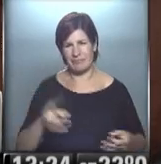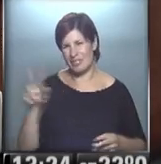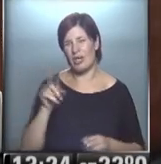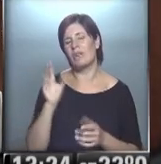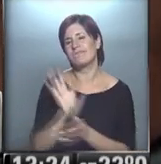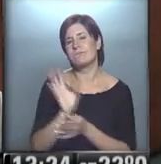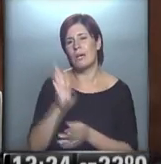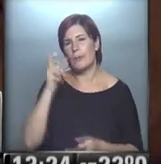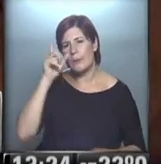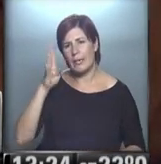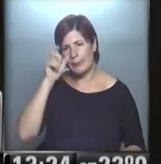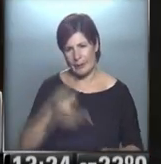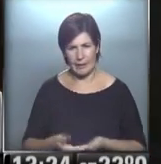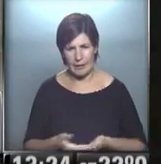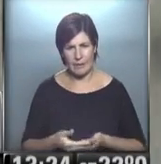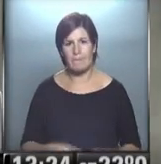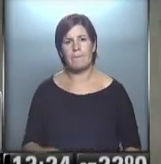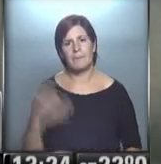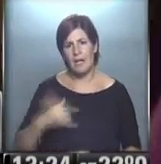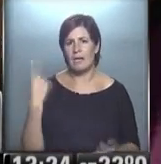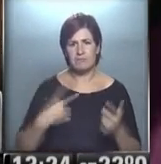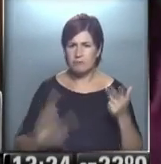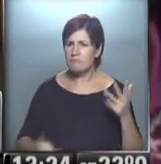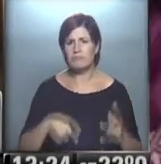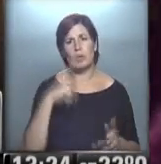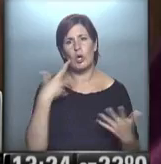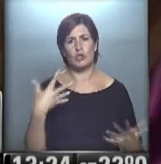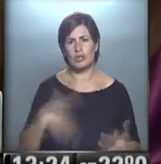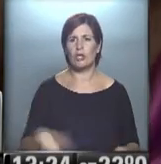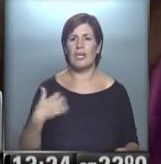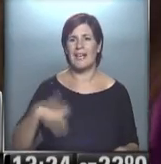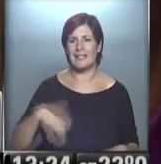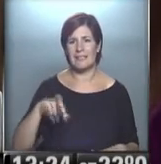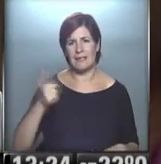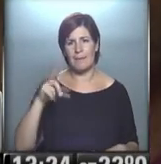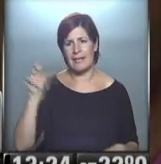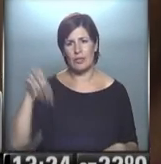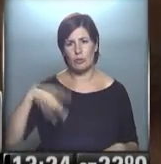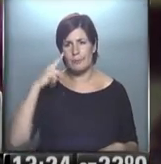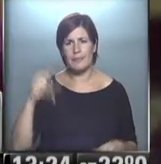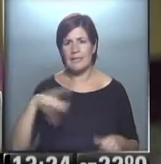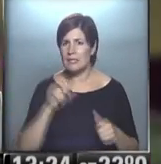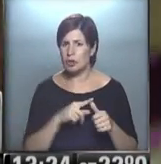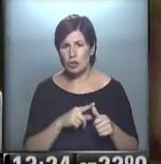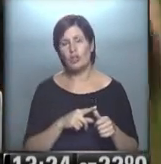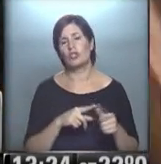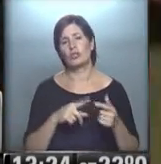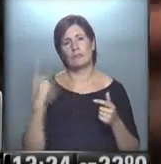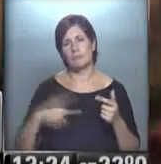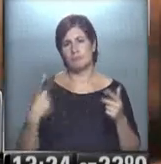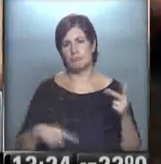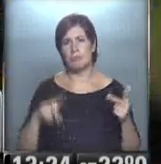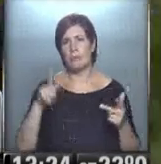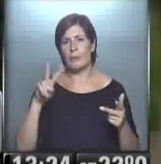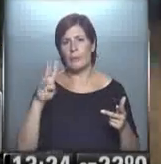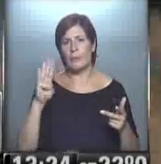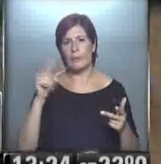Federico Lupi Adrián Navarro Miguel Ángel solá leonora valcarce Juan Palomino Este es un trabajo con un gran elenco también de actores y actrices